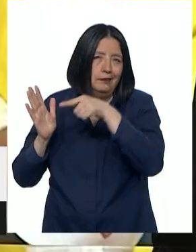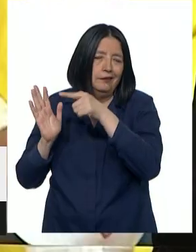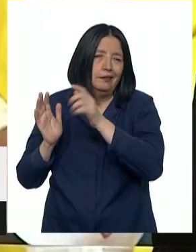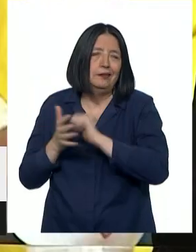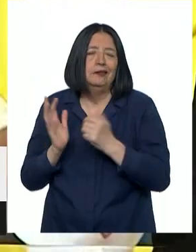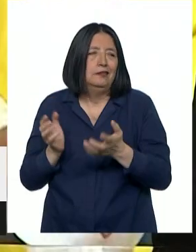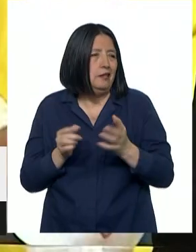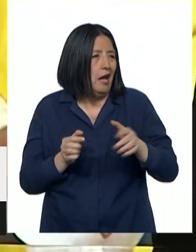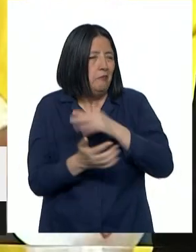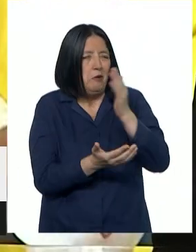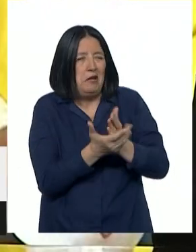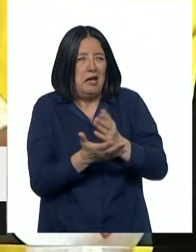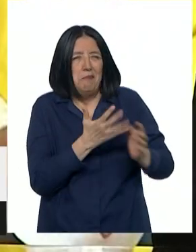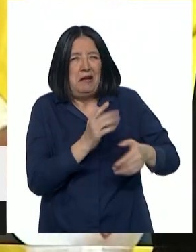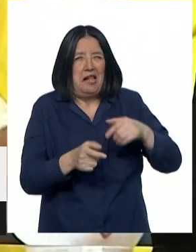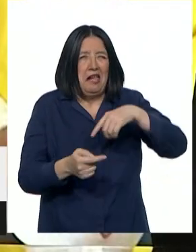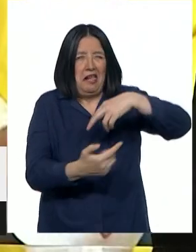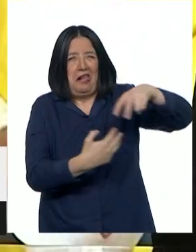de querer generar caos,